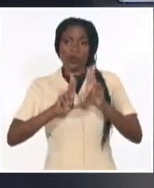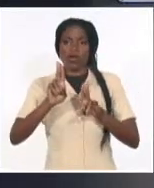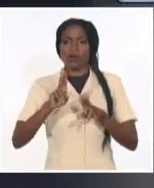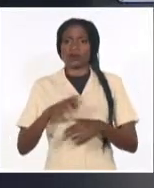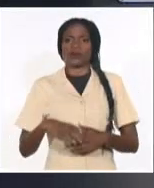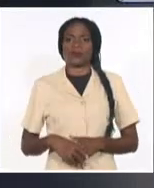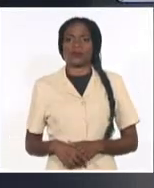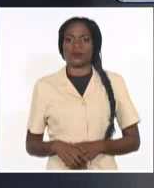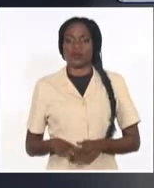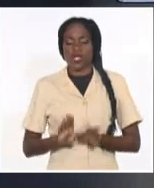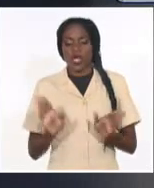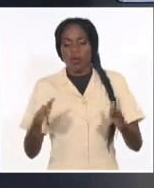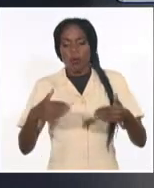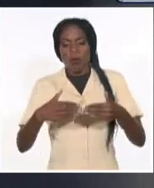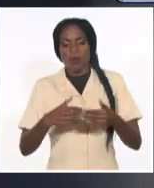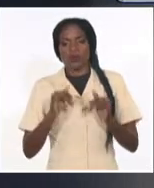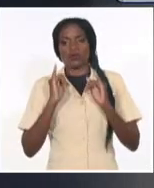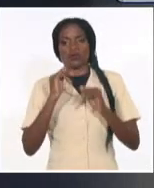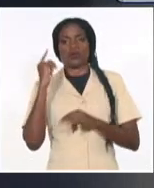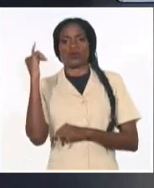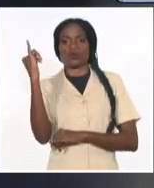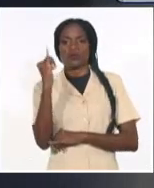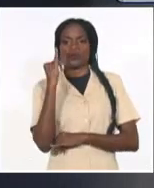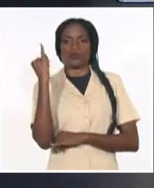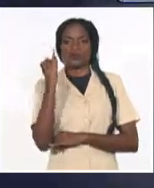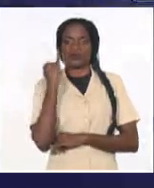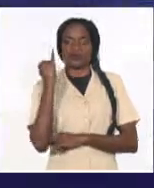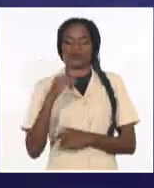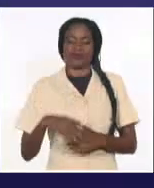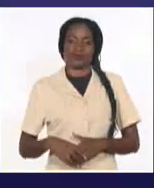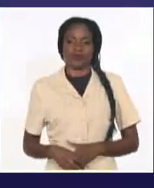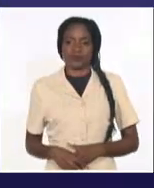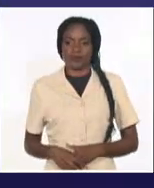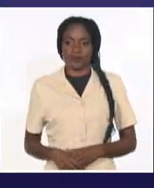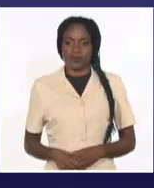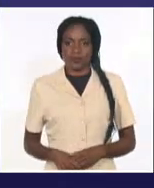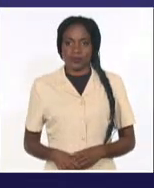Y de esta manera, Giselle, ponemos punto final a nuestro recorrido más allá de las fronteras cubanas. Gracias.